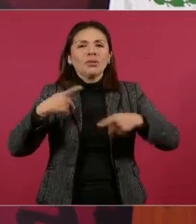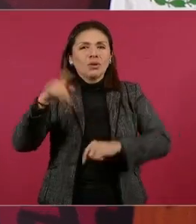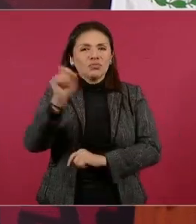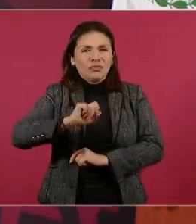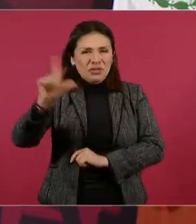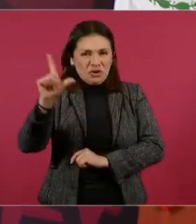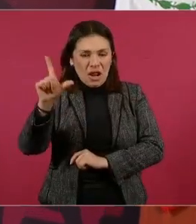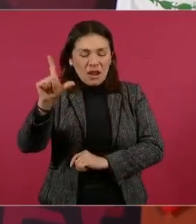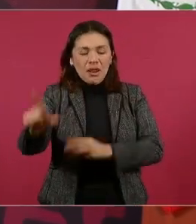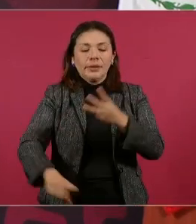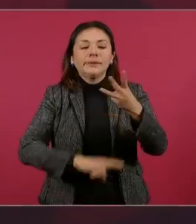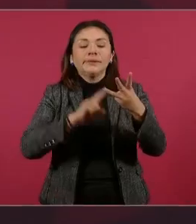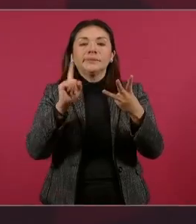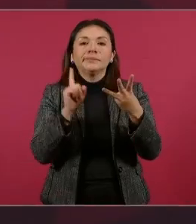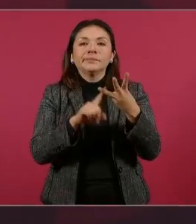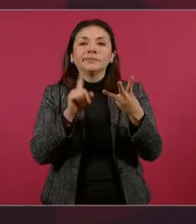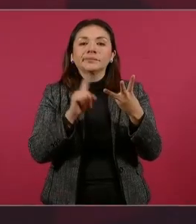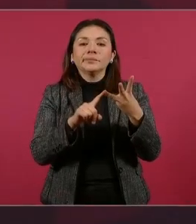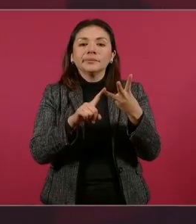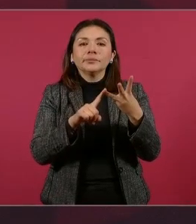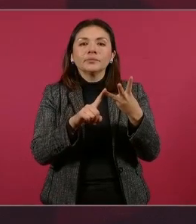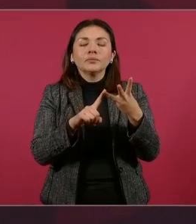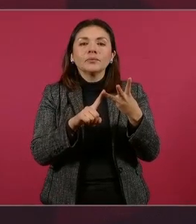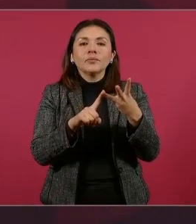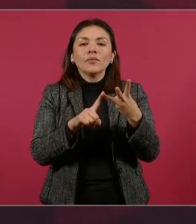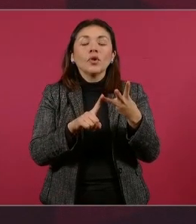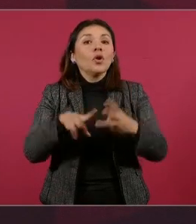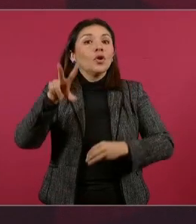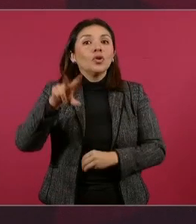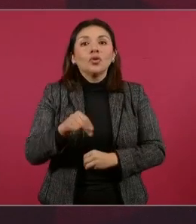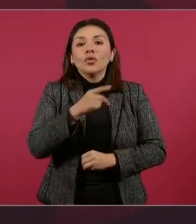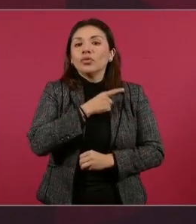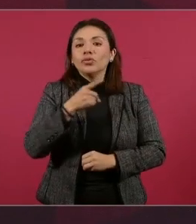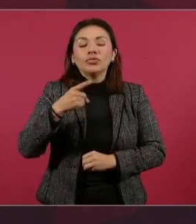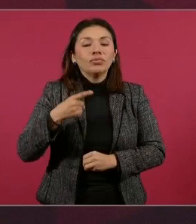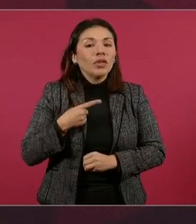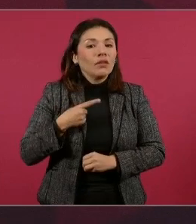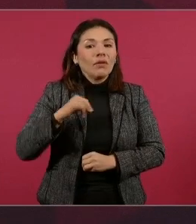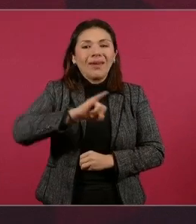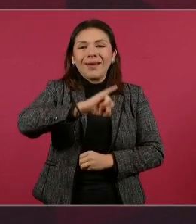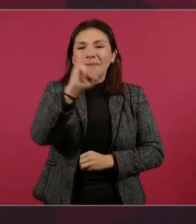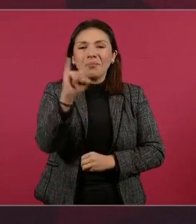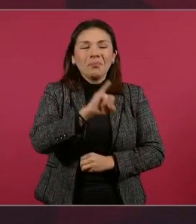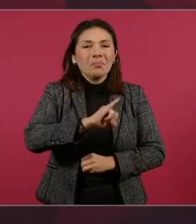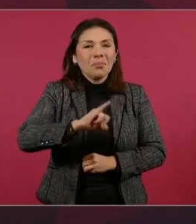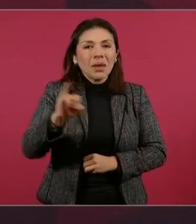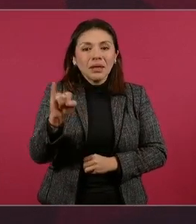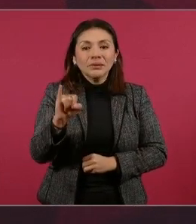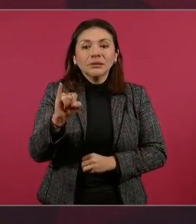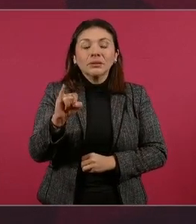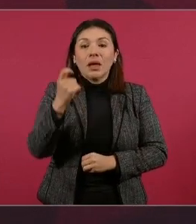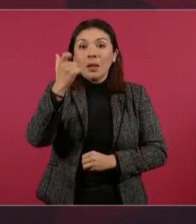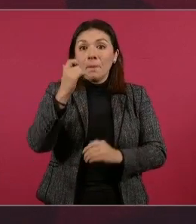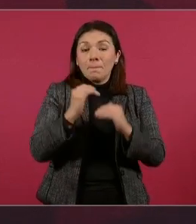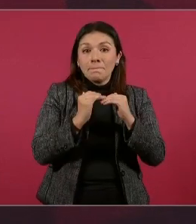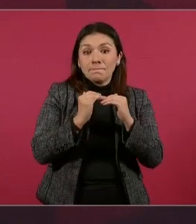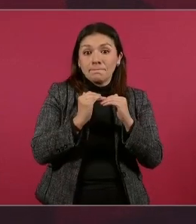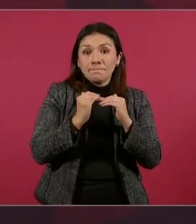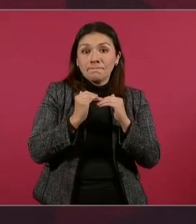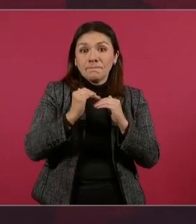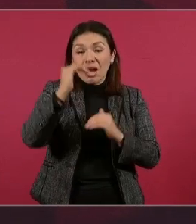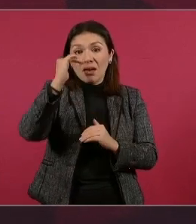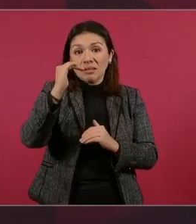profesional sobre cómo no debe nunca aumentar